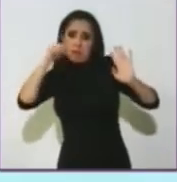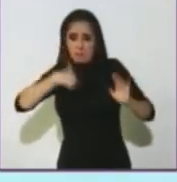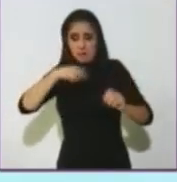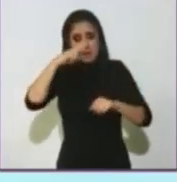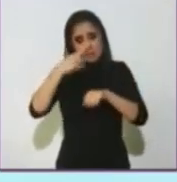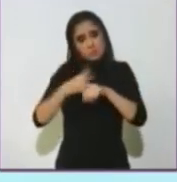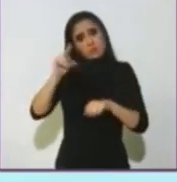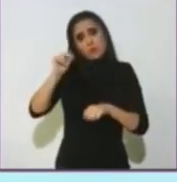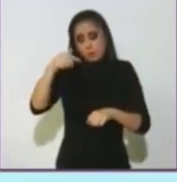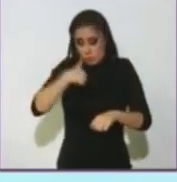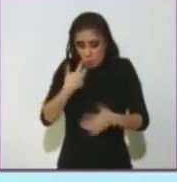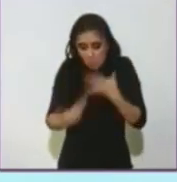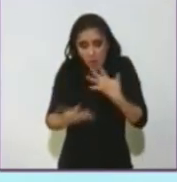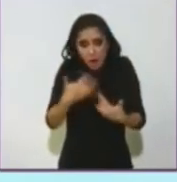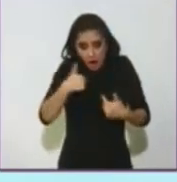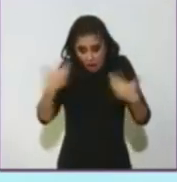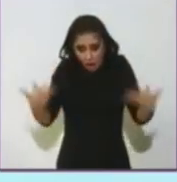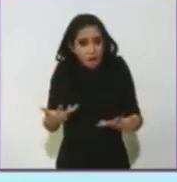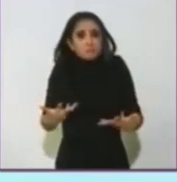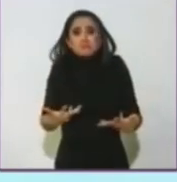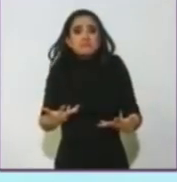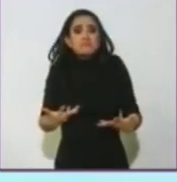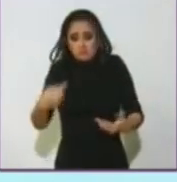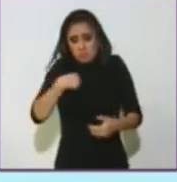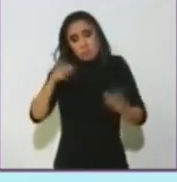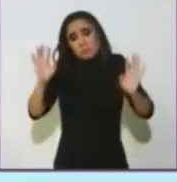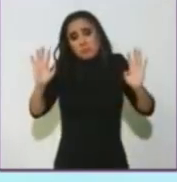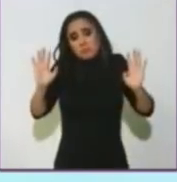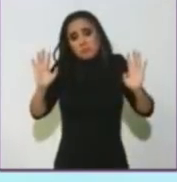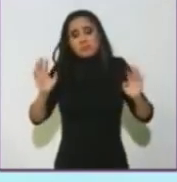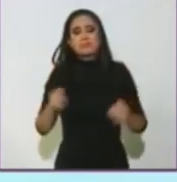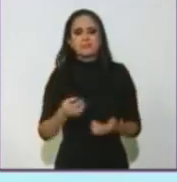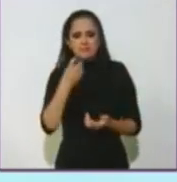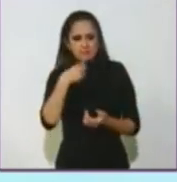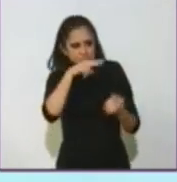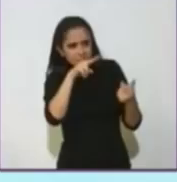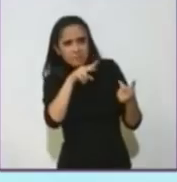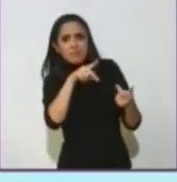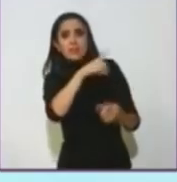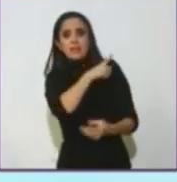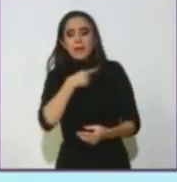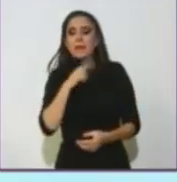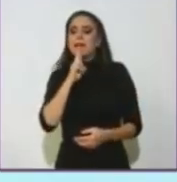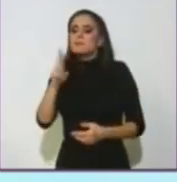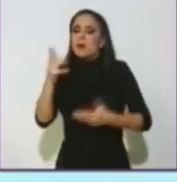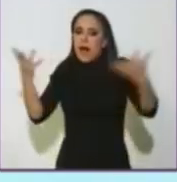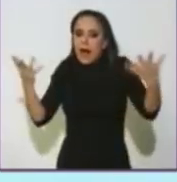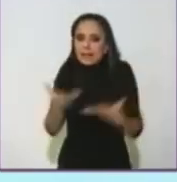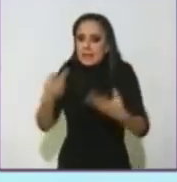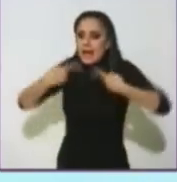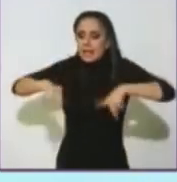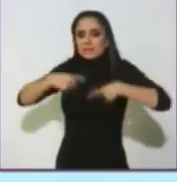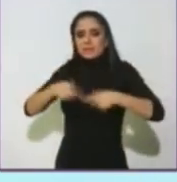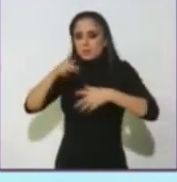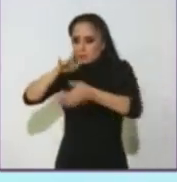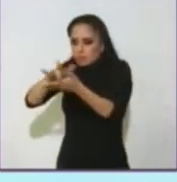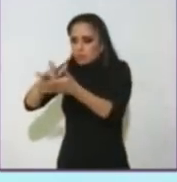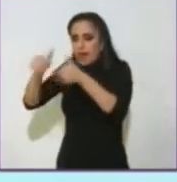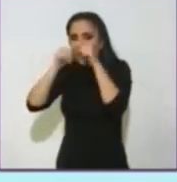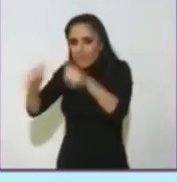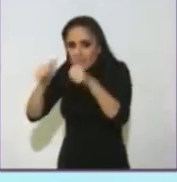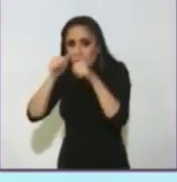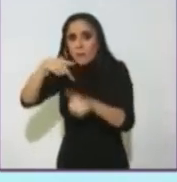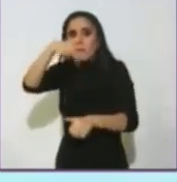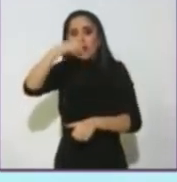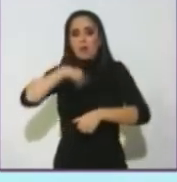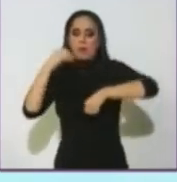está en mis manos no somos nosotros para que podamos darle resultados a la gente necesita dejar los pretextos del lado lo que necesitamos es